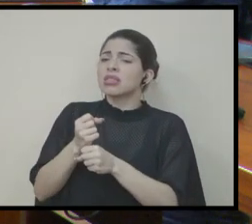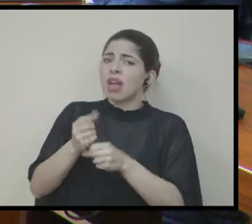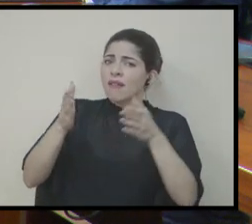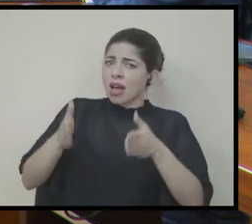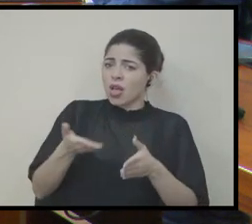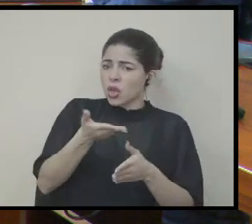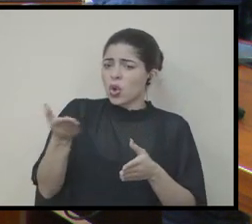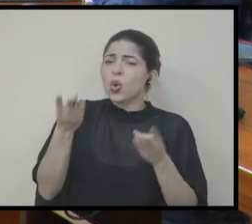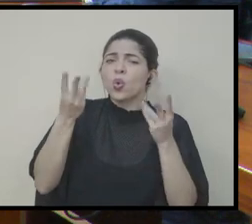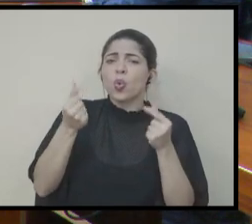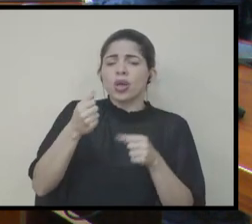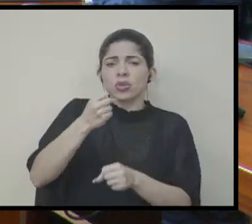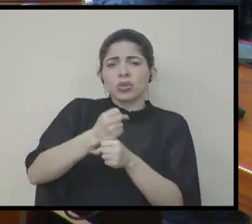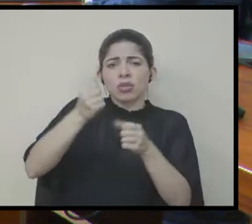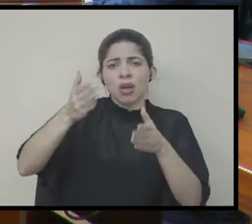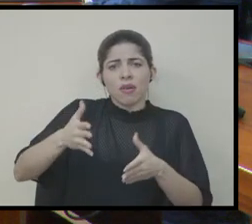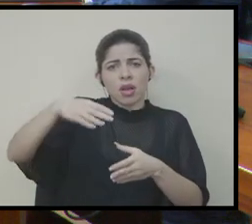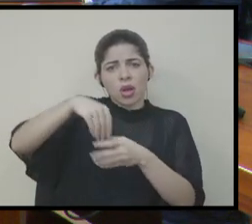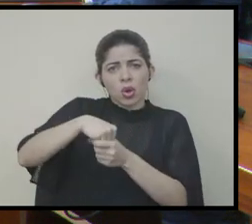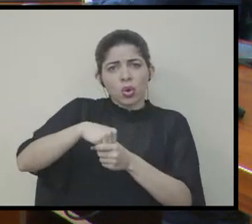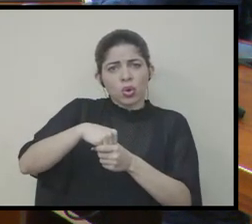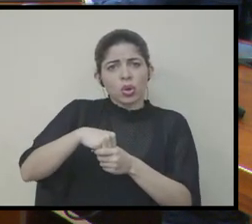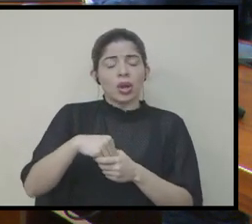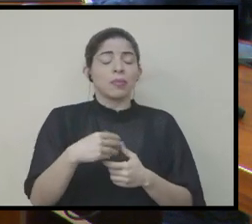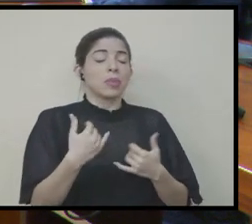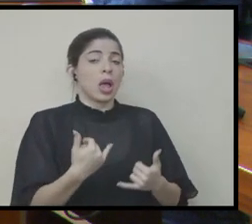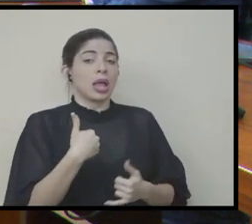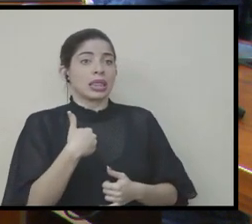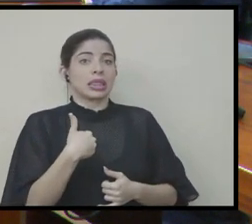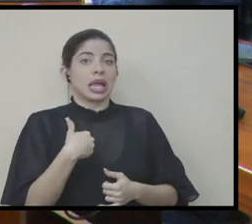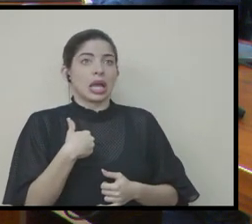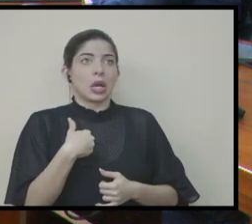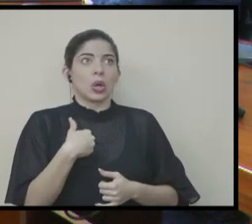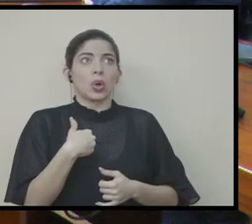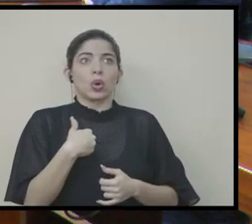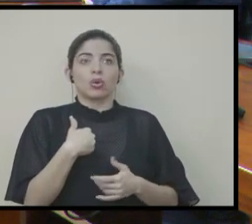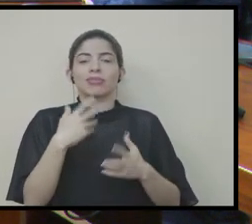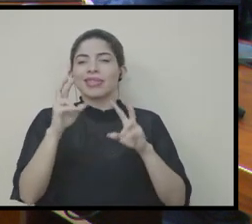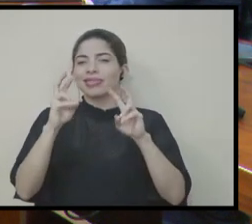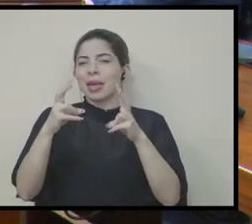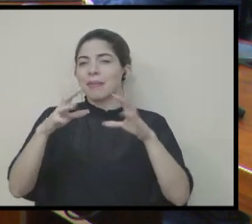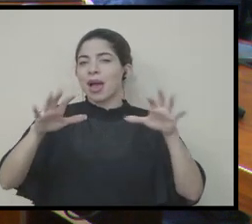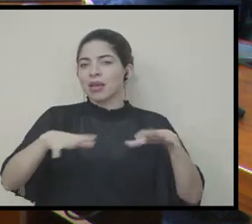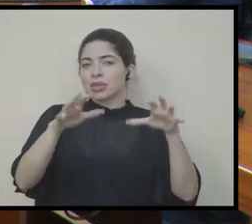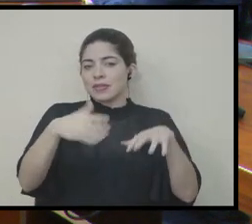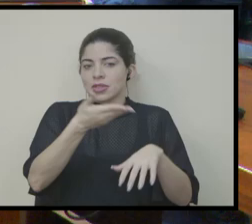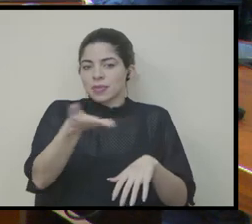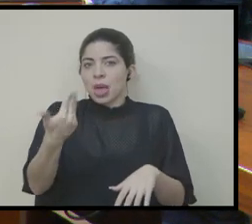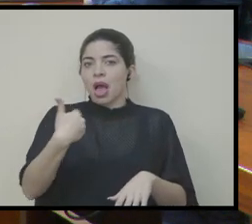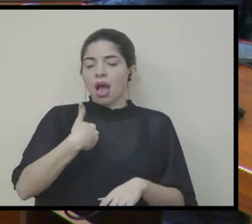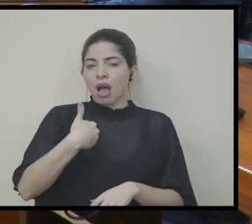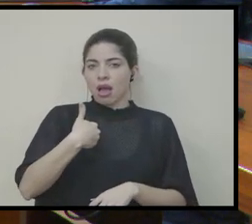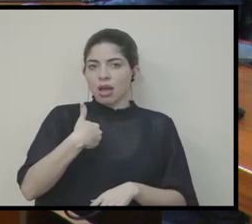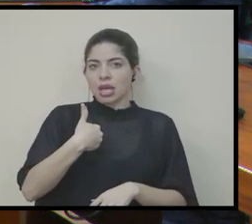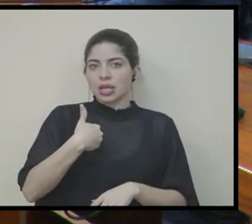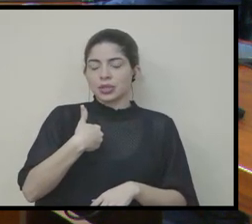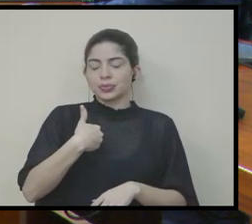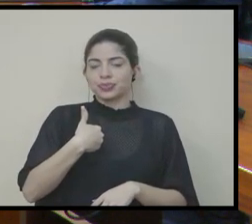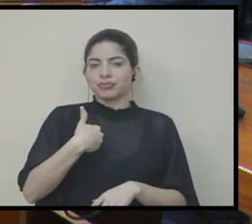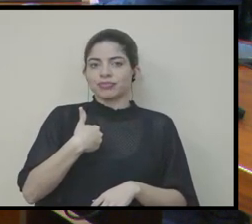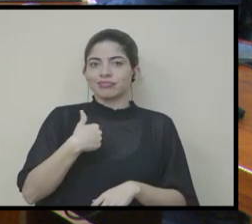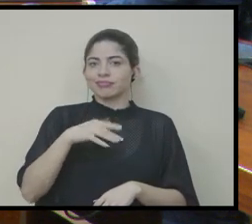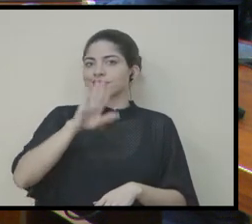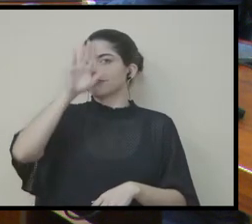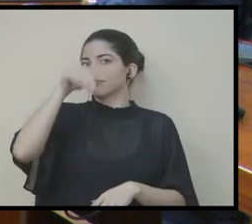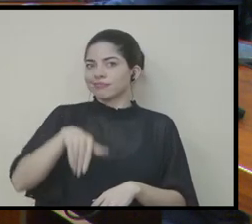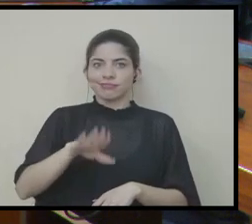tenés, cuántas personas tienen el tenías? Tengo, bueno, el tema de los eventos tiene, es una